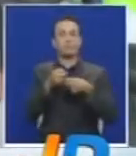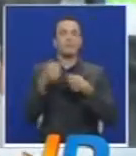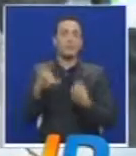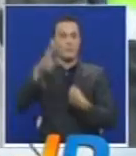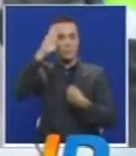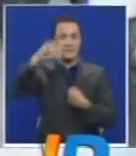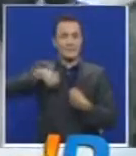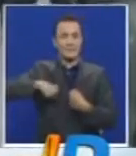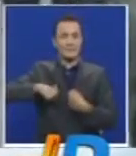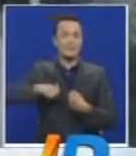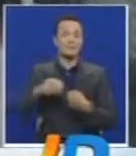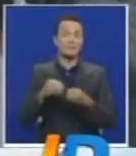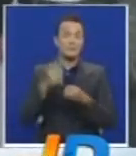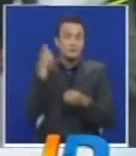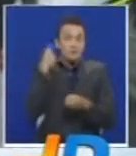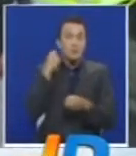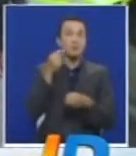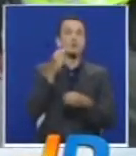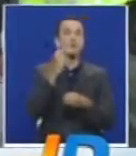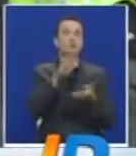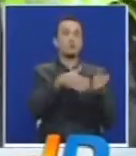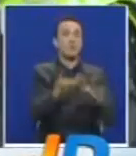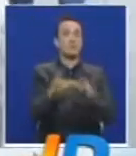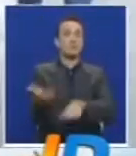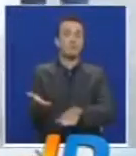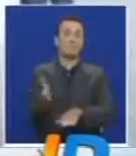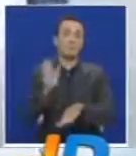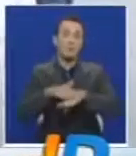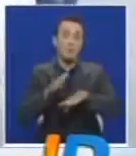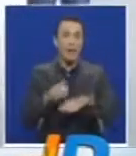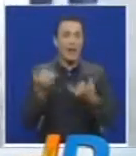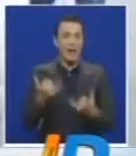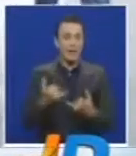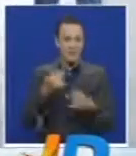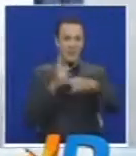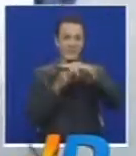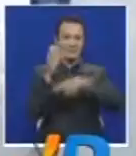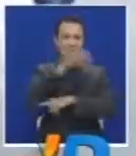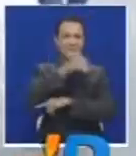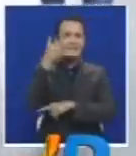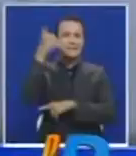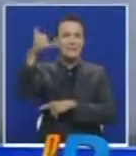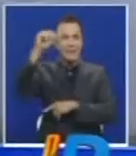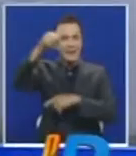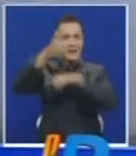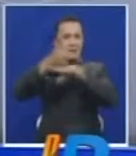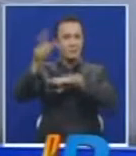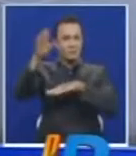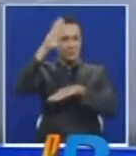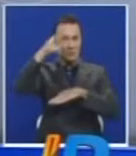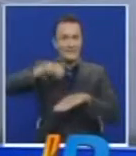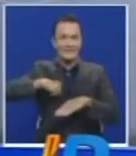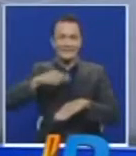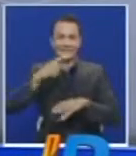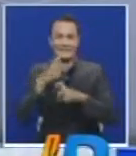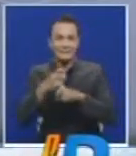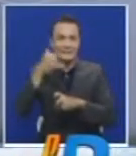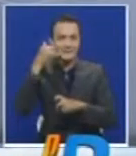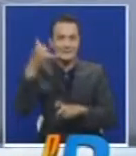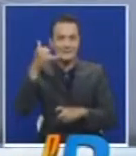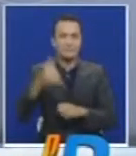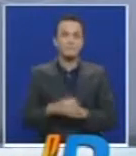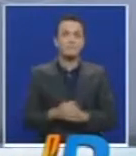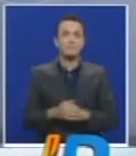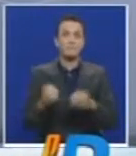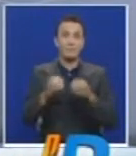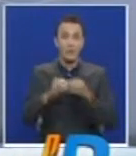estos enfrentamientos. Más Pacífico intentó comunicarse con el coronel de la policía, pero no fue posible. Hombres fuertemente armados